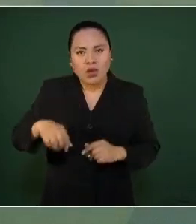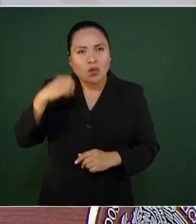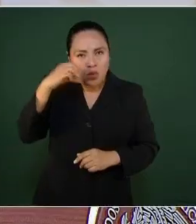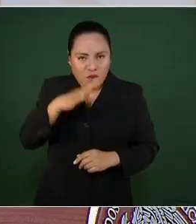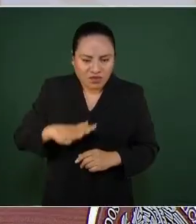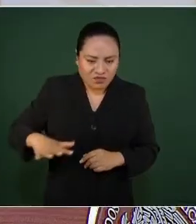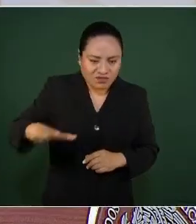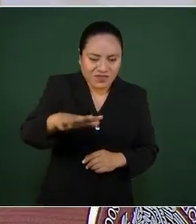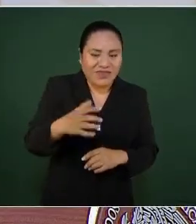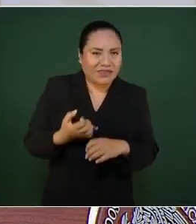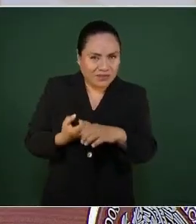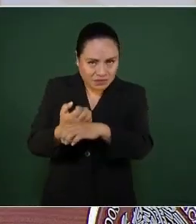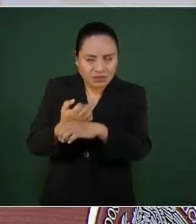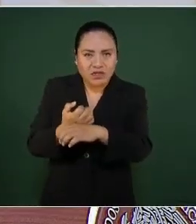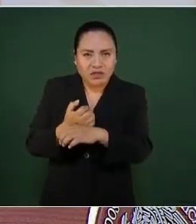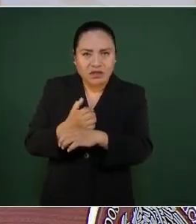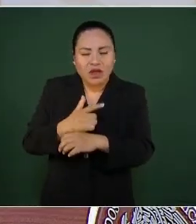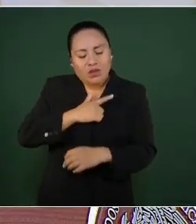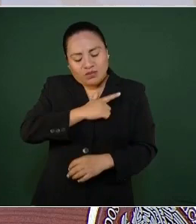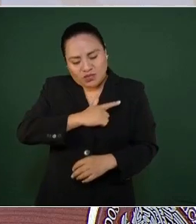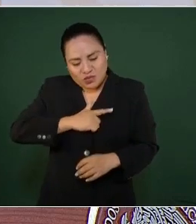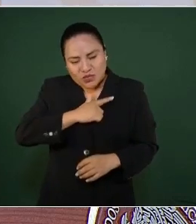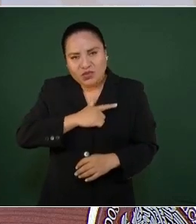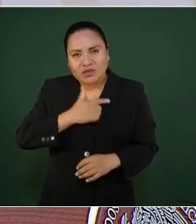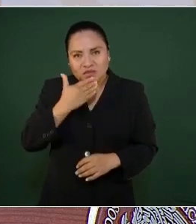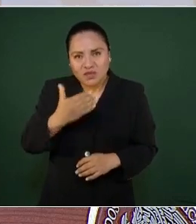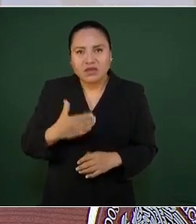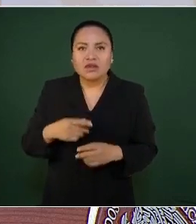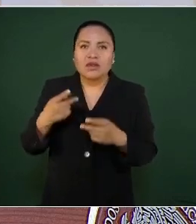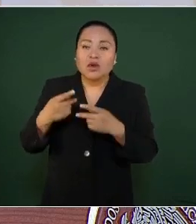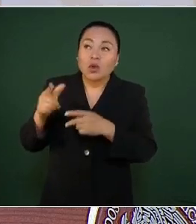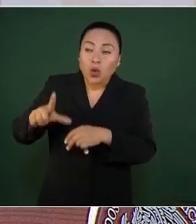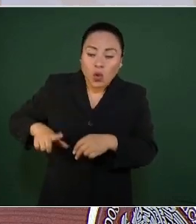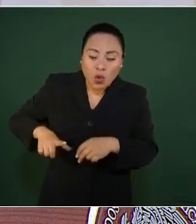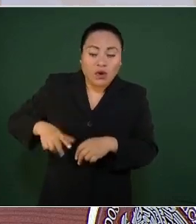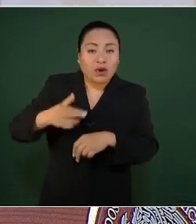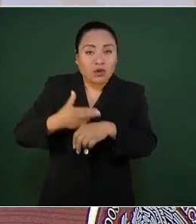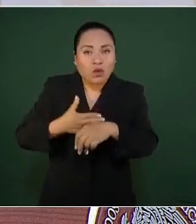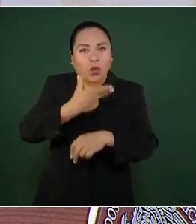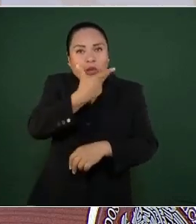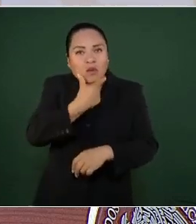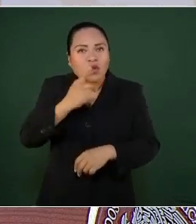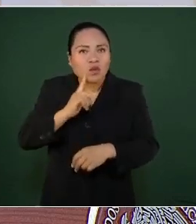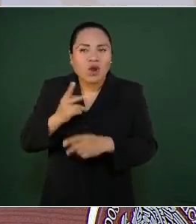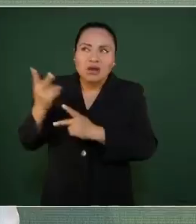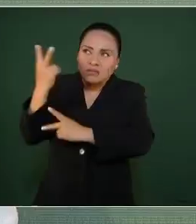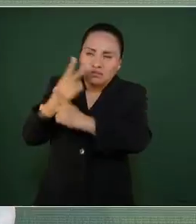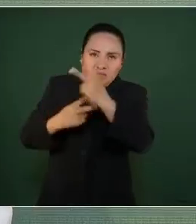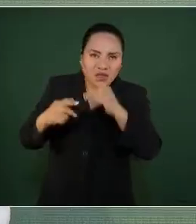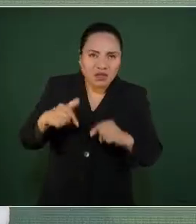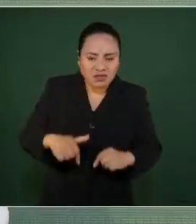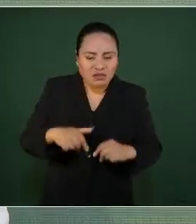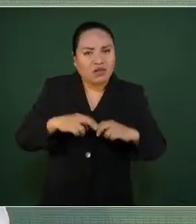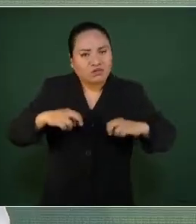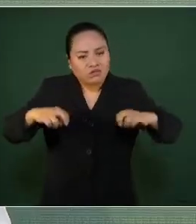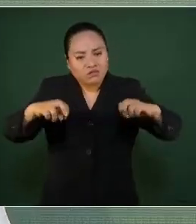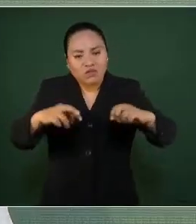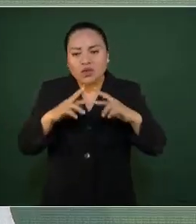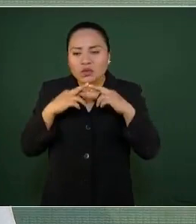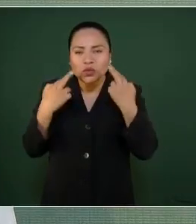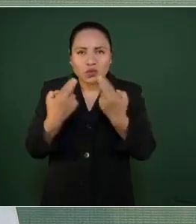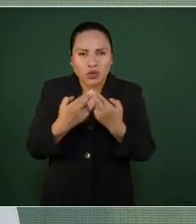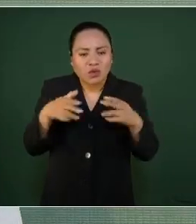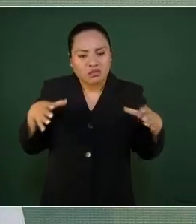hoy recibiremos con mucho agrado a los gobernadores y gobernadoras que forman parte de este esfuerzo